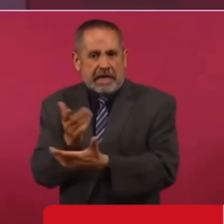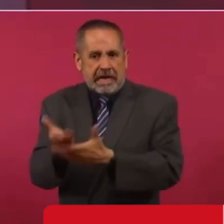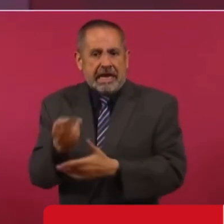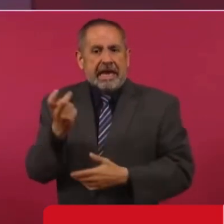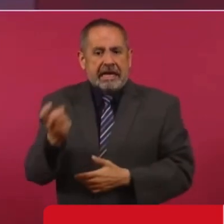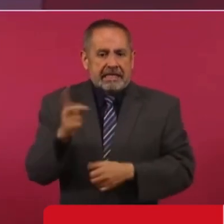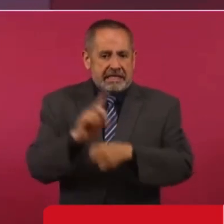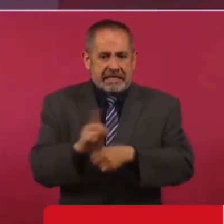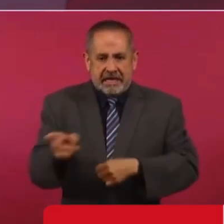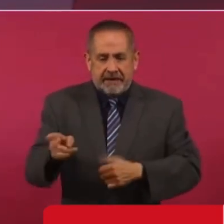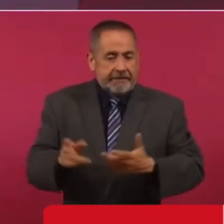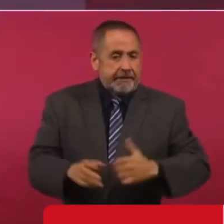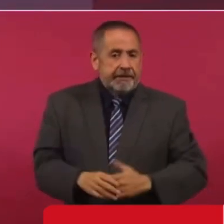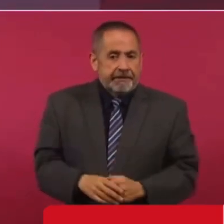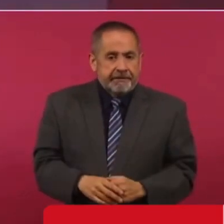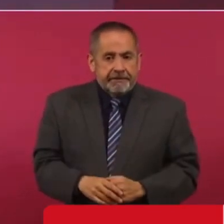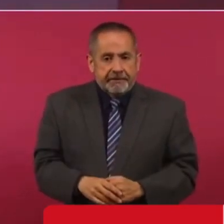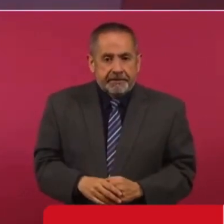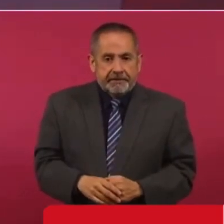porque